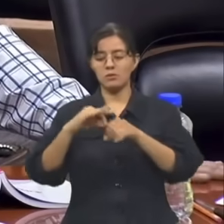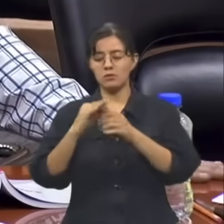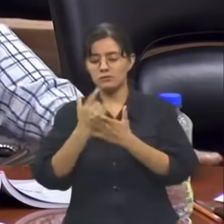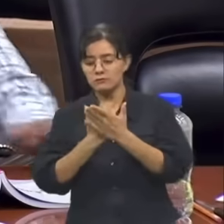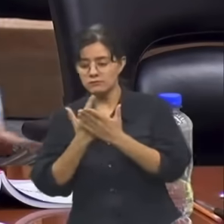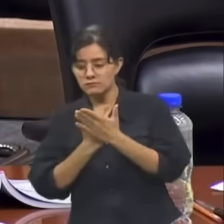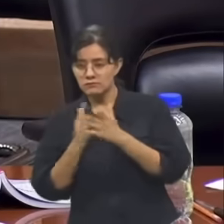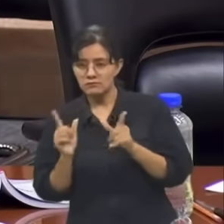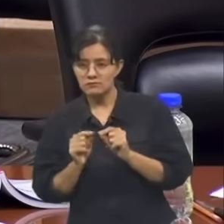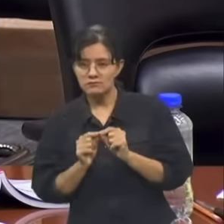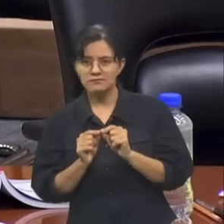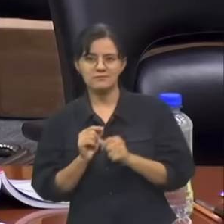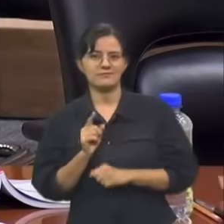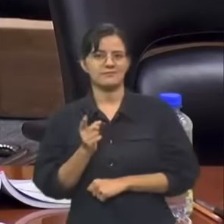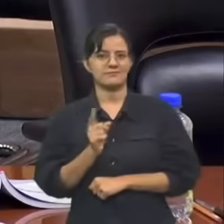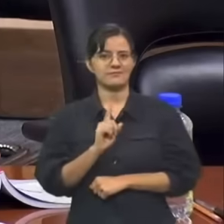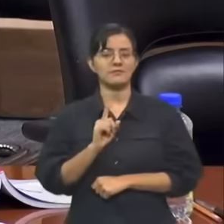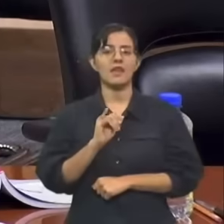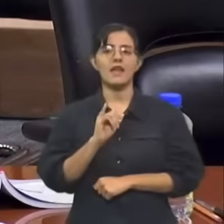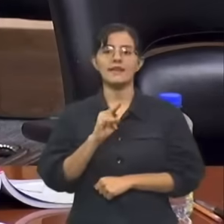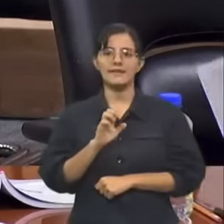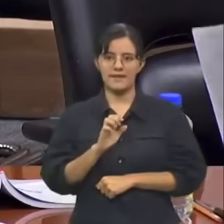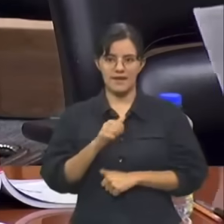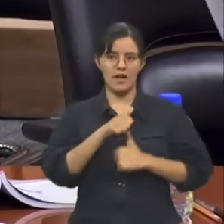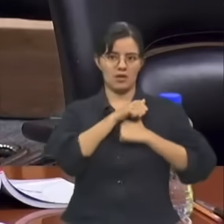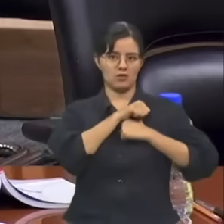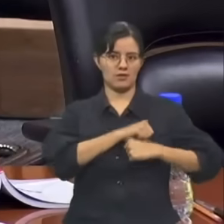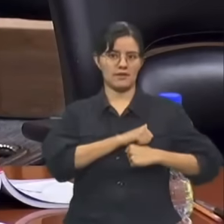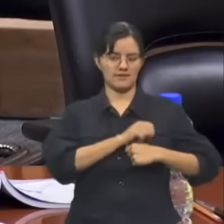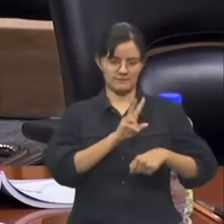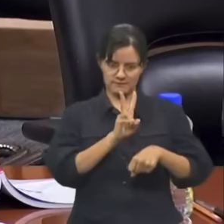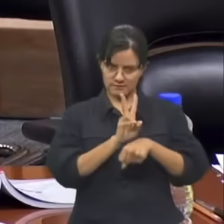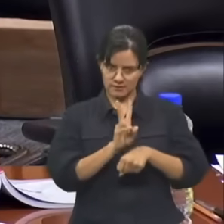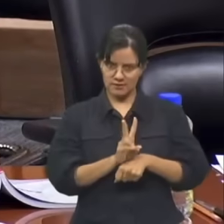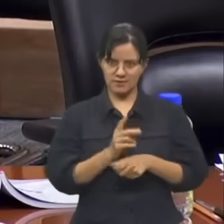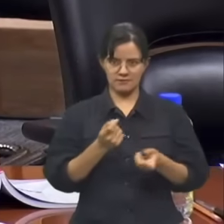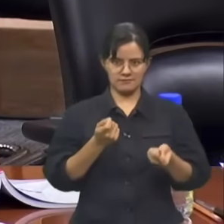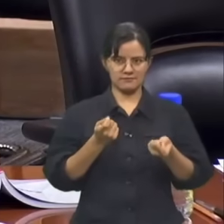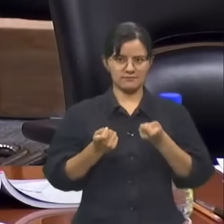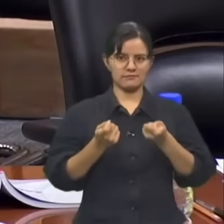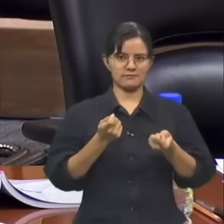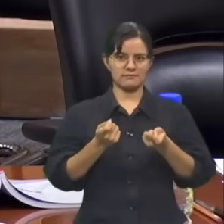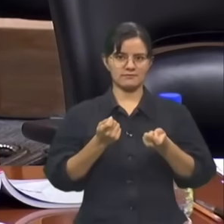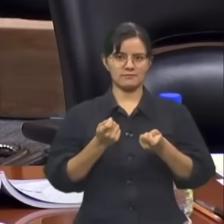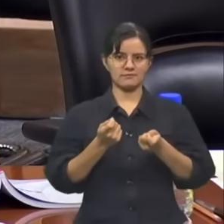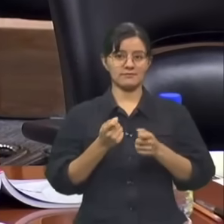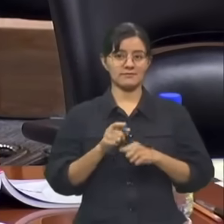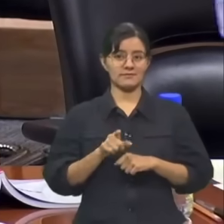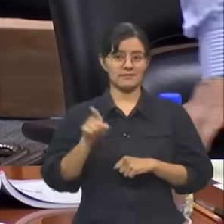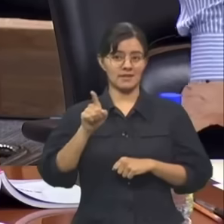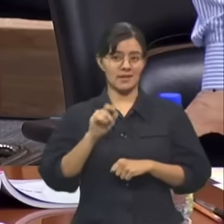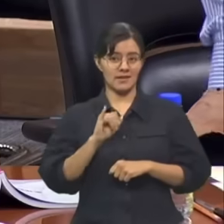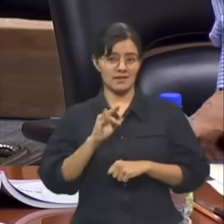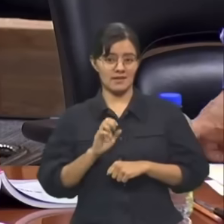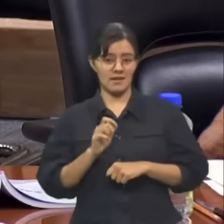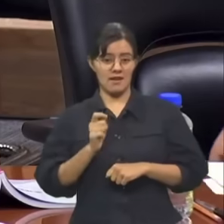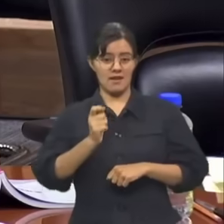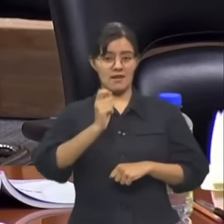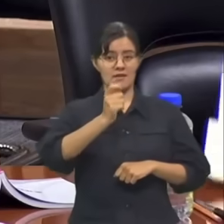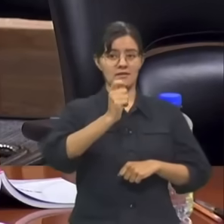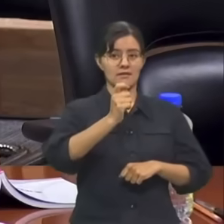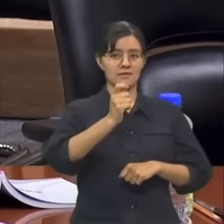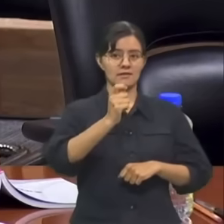árbitro Y ahí sí Amigas y amigos permítanme decirle que el árbitro no tuvo ninguna tarjeta